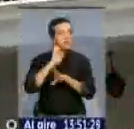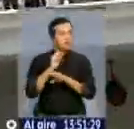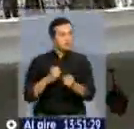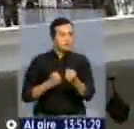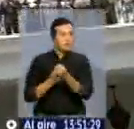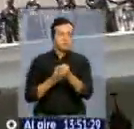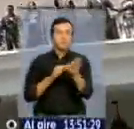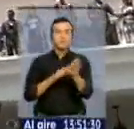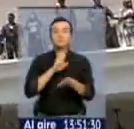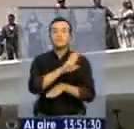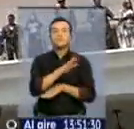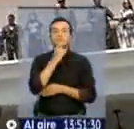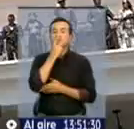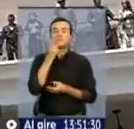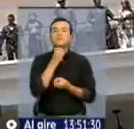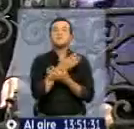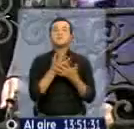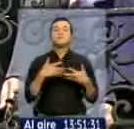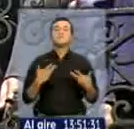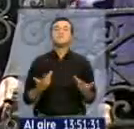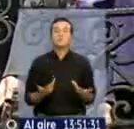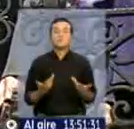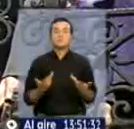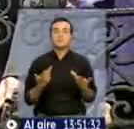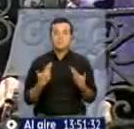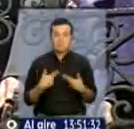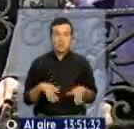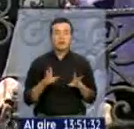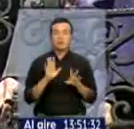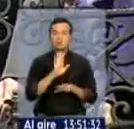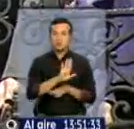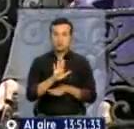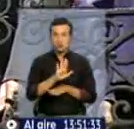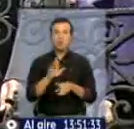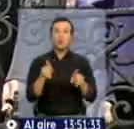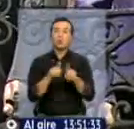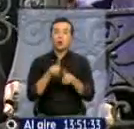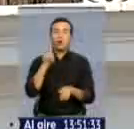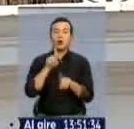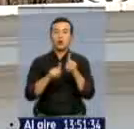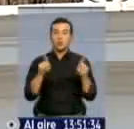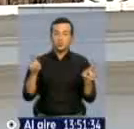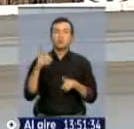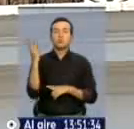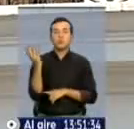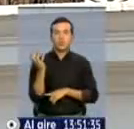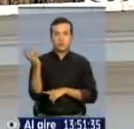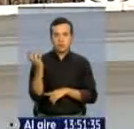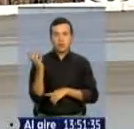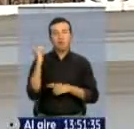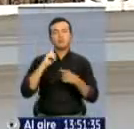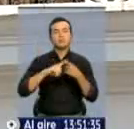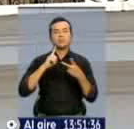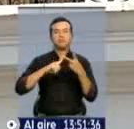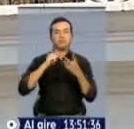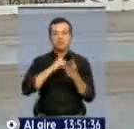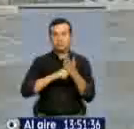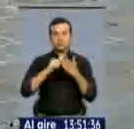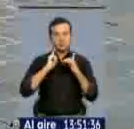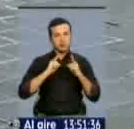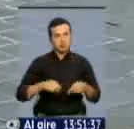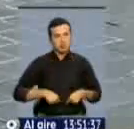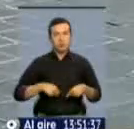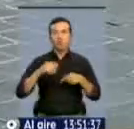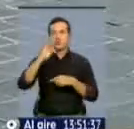en su intención de ejecutar una consulta popular. De la misma manera, hubo sectores de jubilados, de ministerios de salud, de